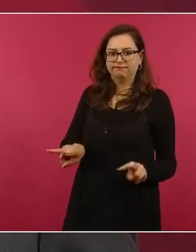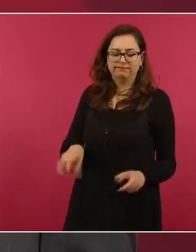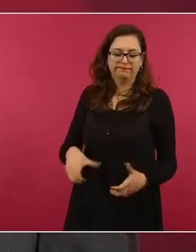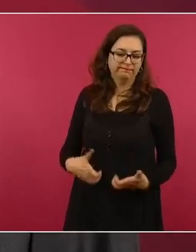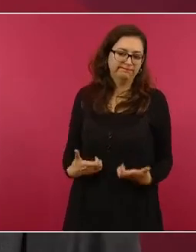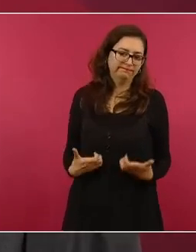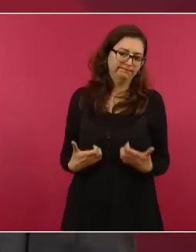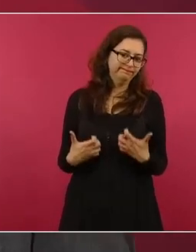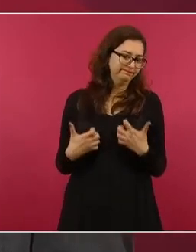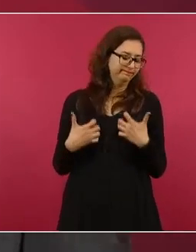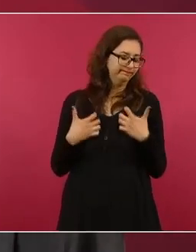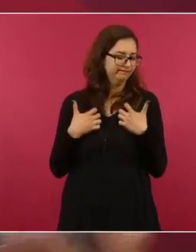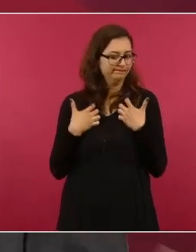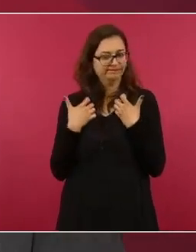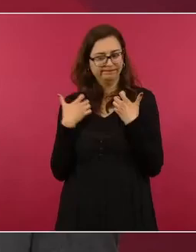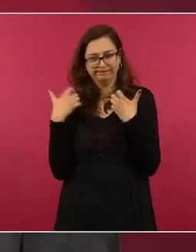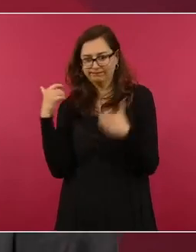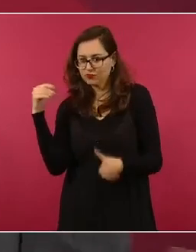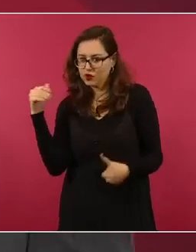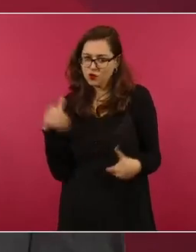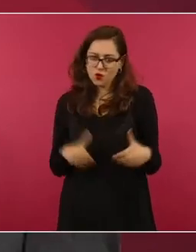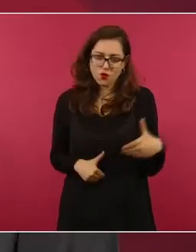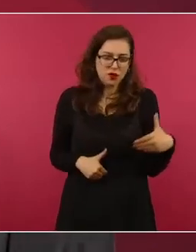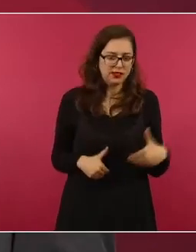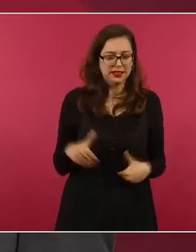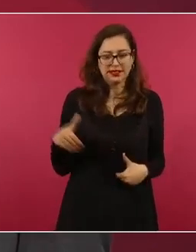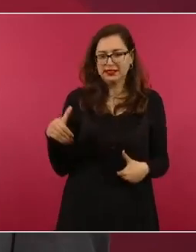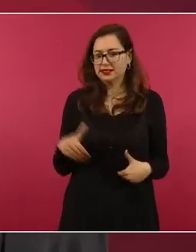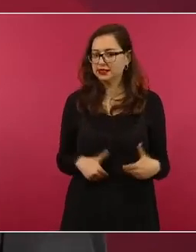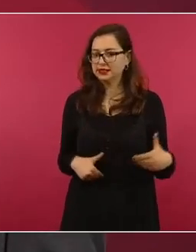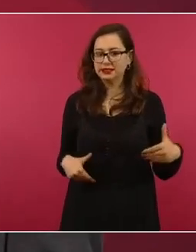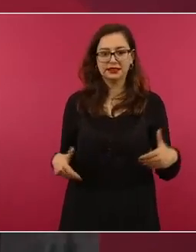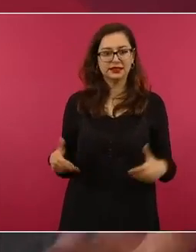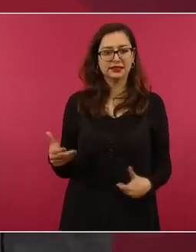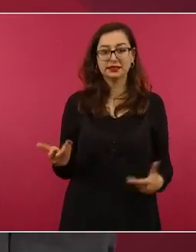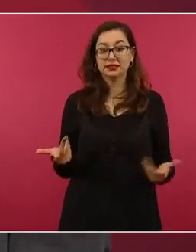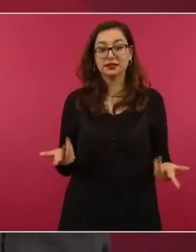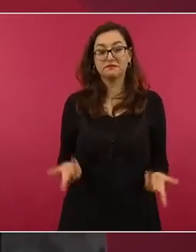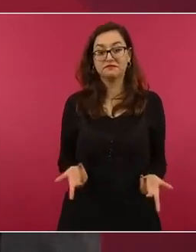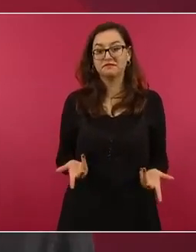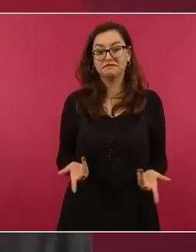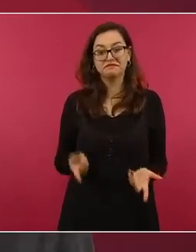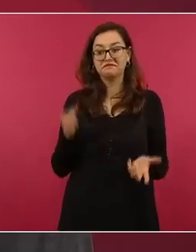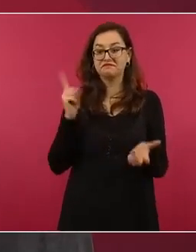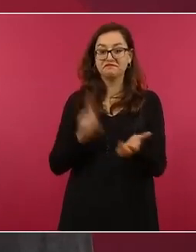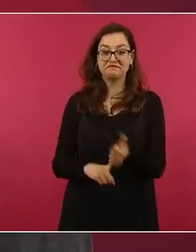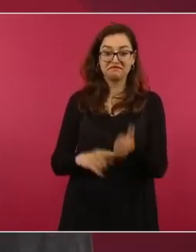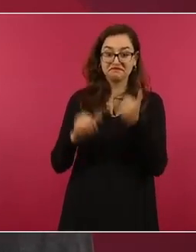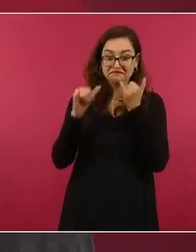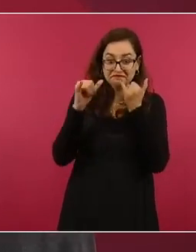pues no sirvió ningún fraude,